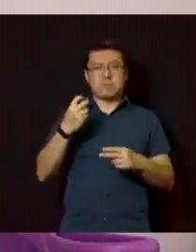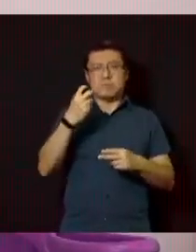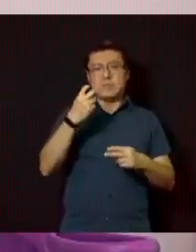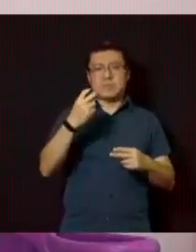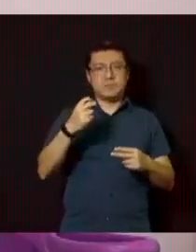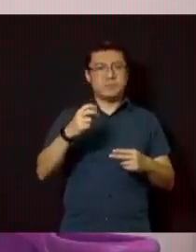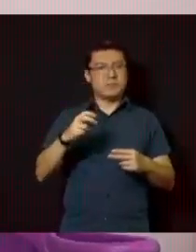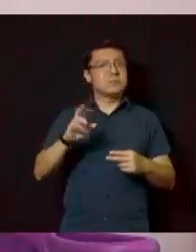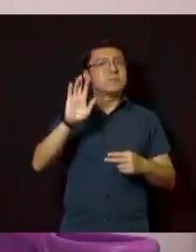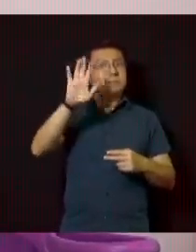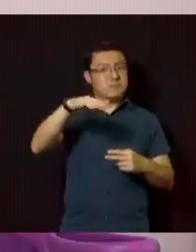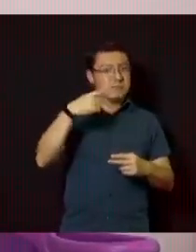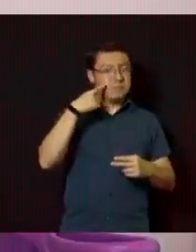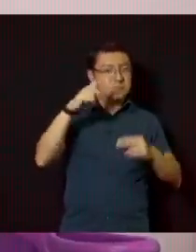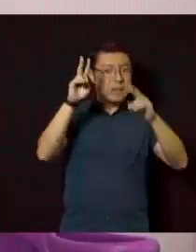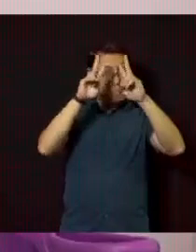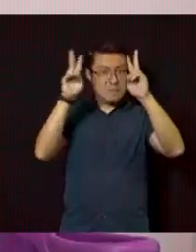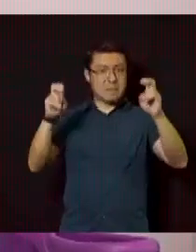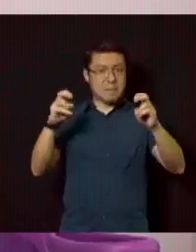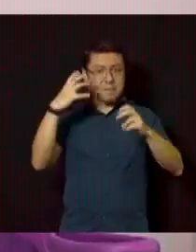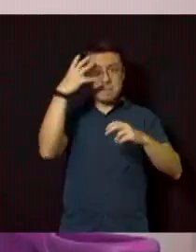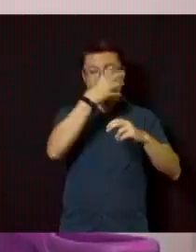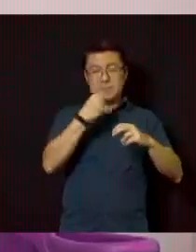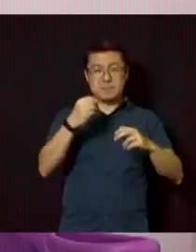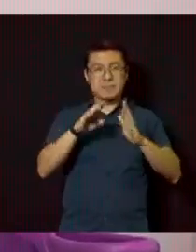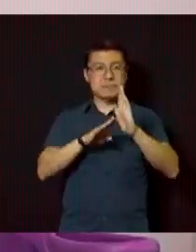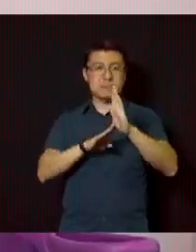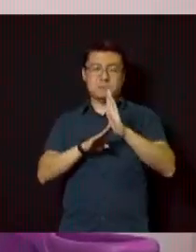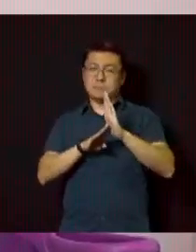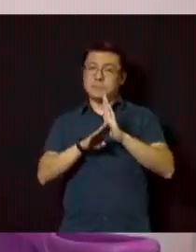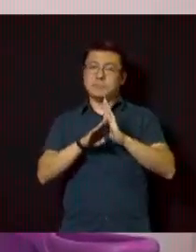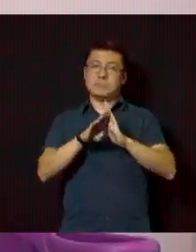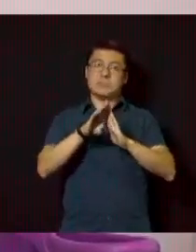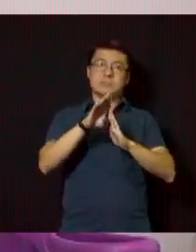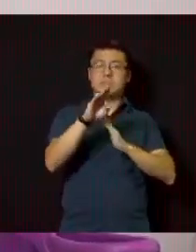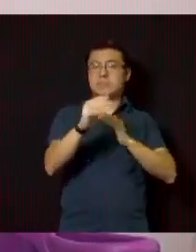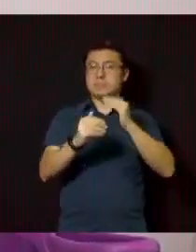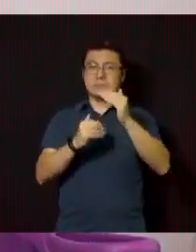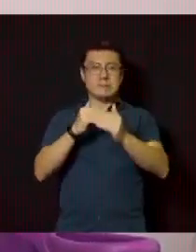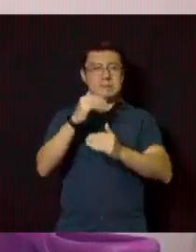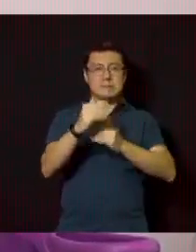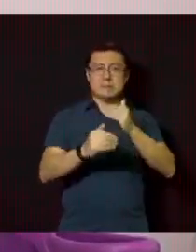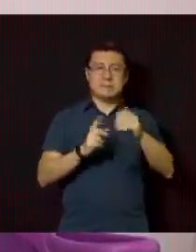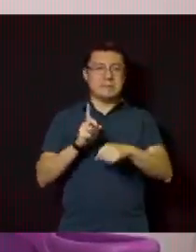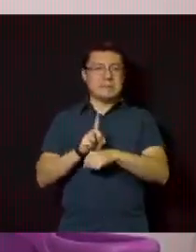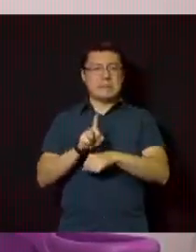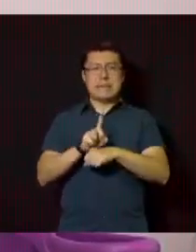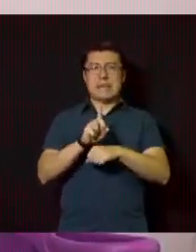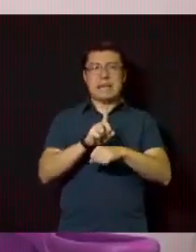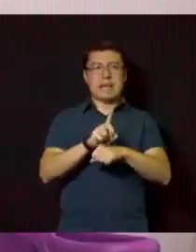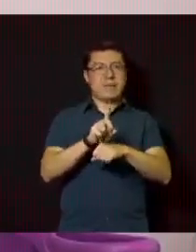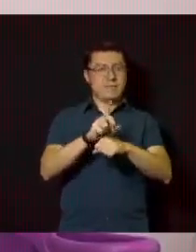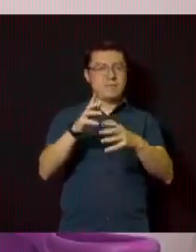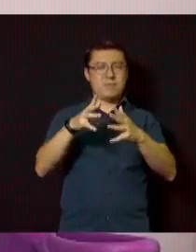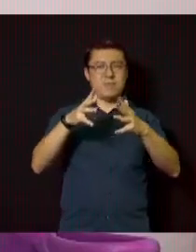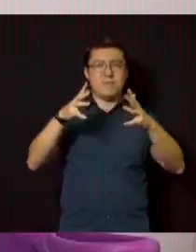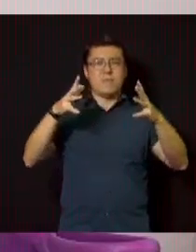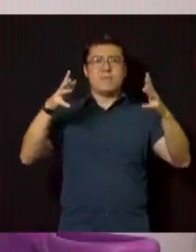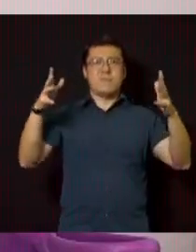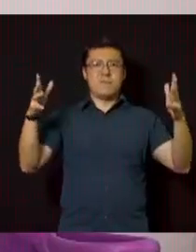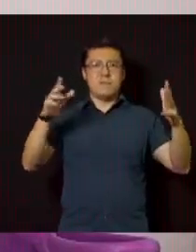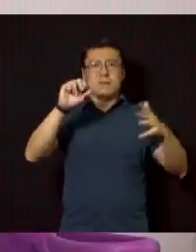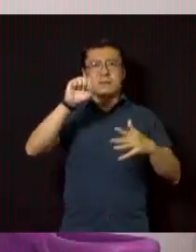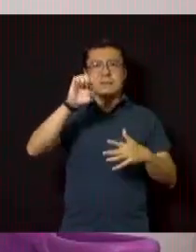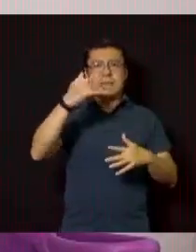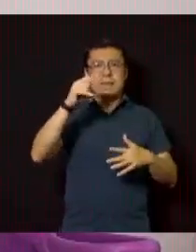de la cosmética cada vez va en crecimiento. Todos los días estamos creciendo en la industria de la cosmética. Y Sectum está ahí a la vanguardia. Estamos hoy